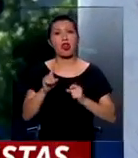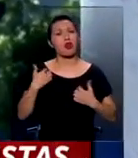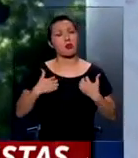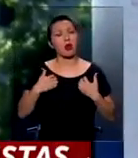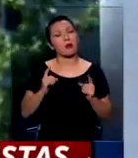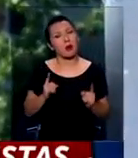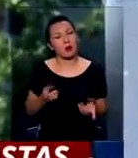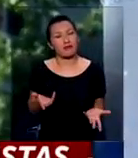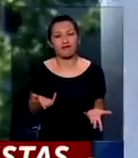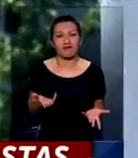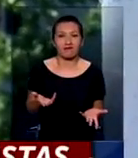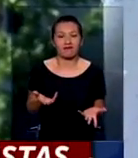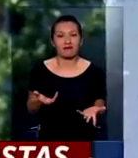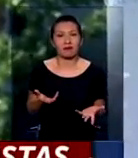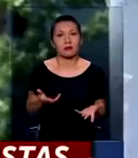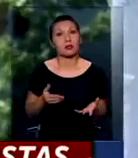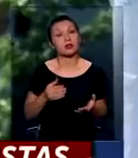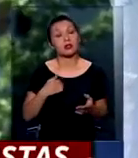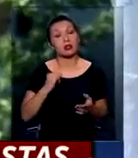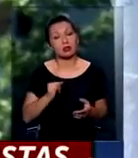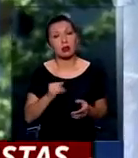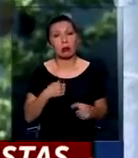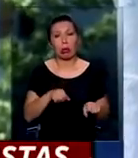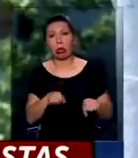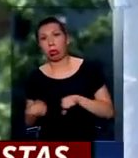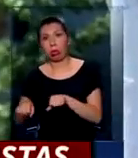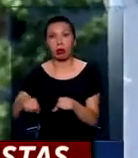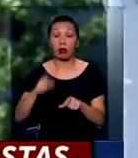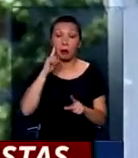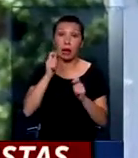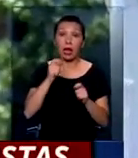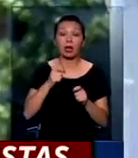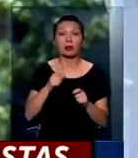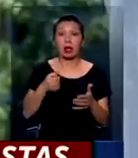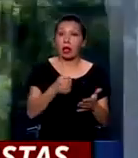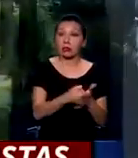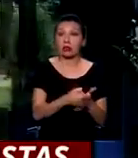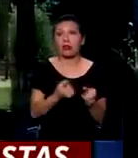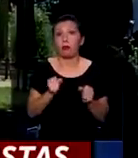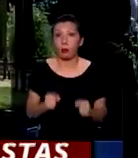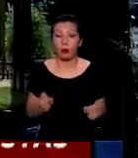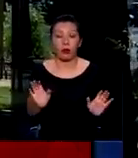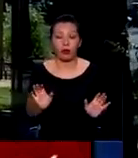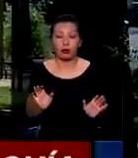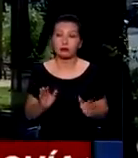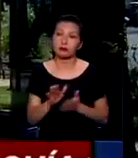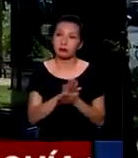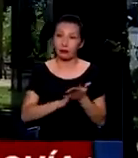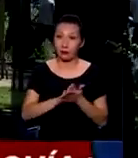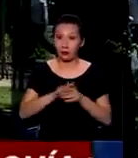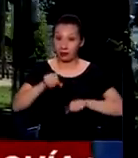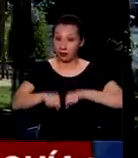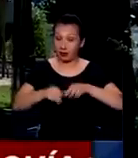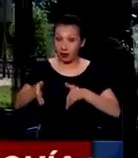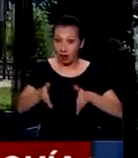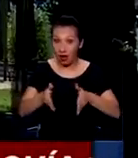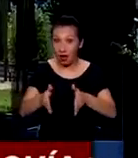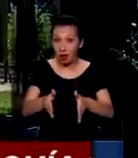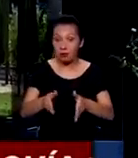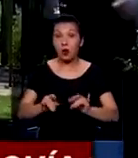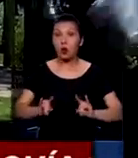pero generalmente uno hay que estar haciendo el kit y corre el riesgo un pequeño accidente. Claro, por ejemplo, en ciclovías como